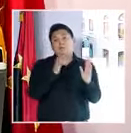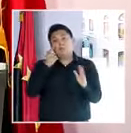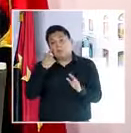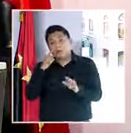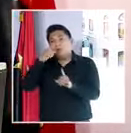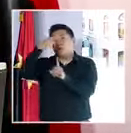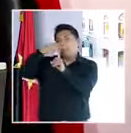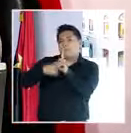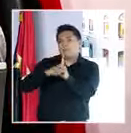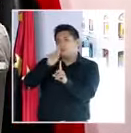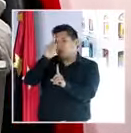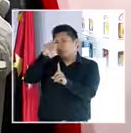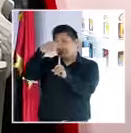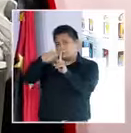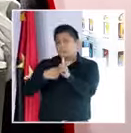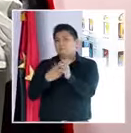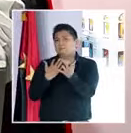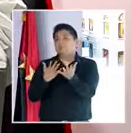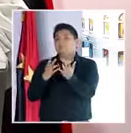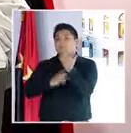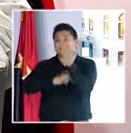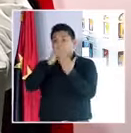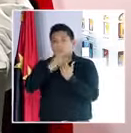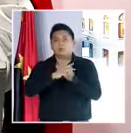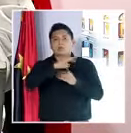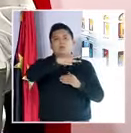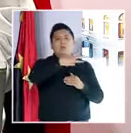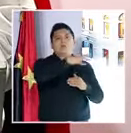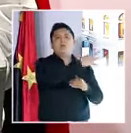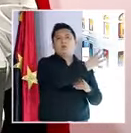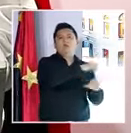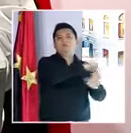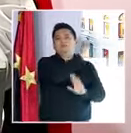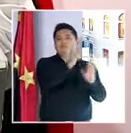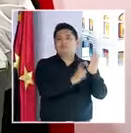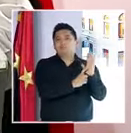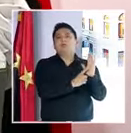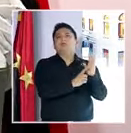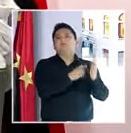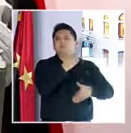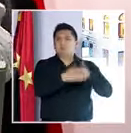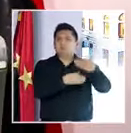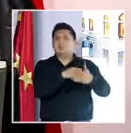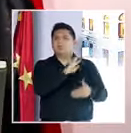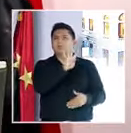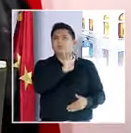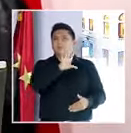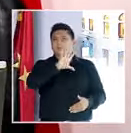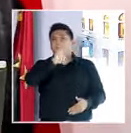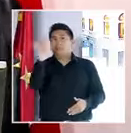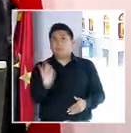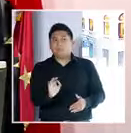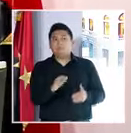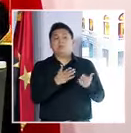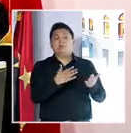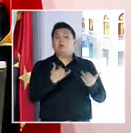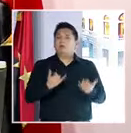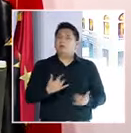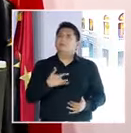mes en recibir los subproyectos 3 y 4, con un avance general del 95%,